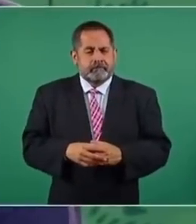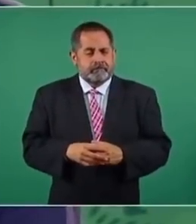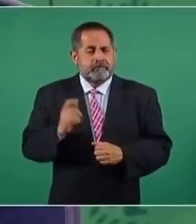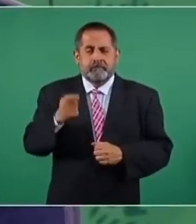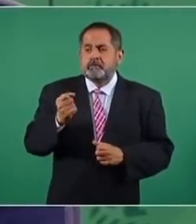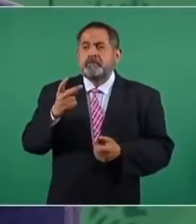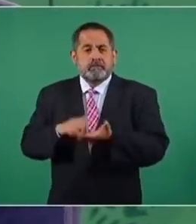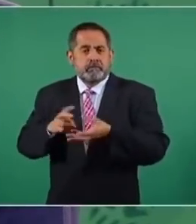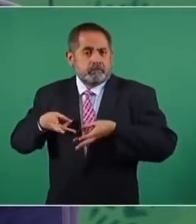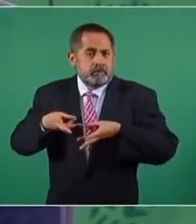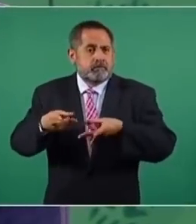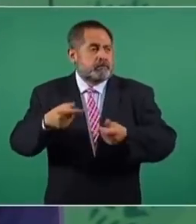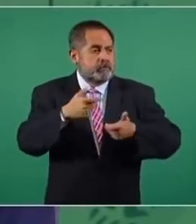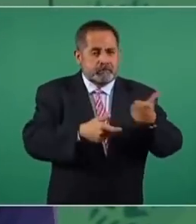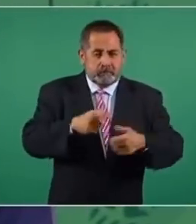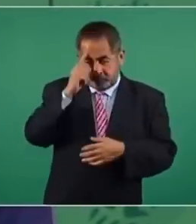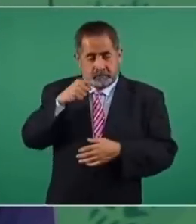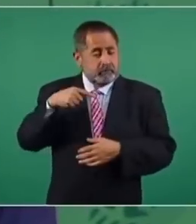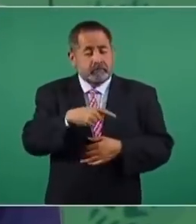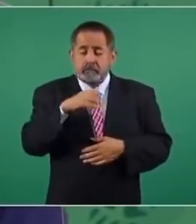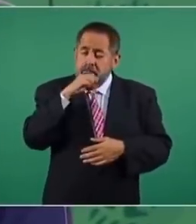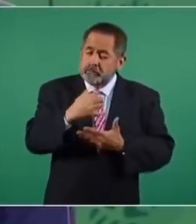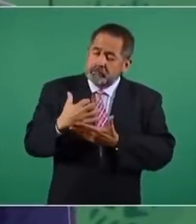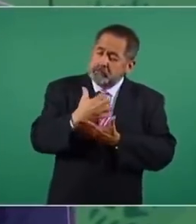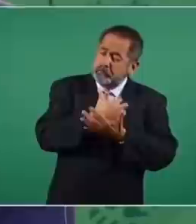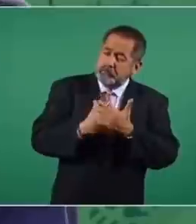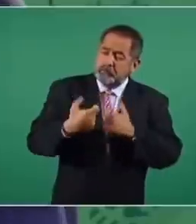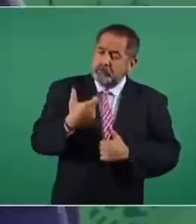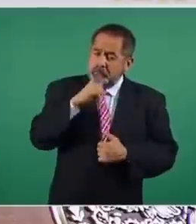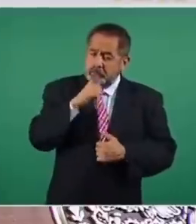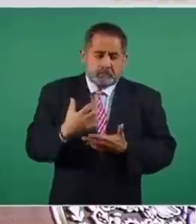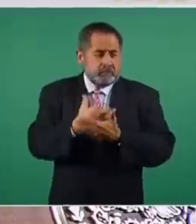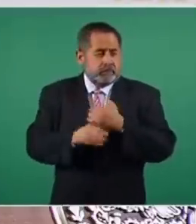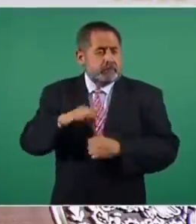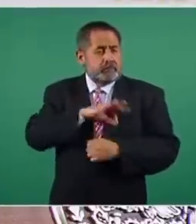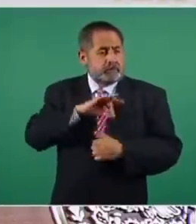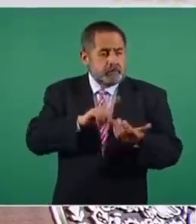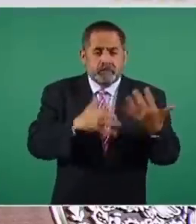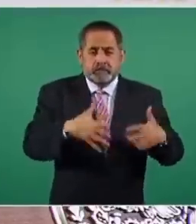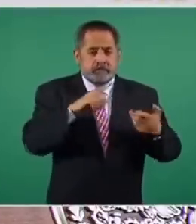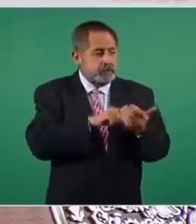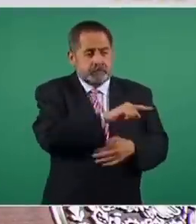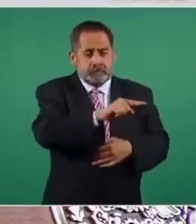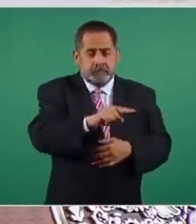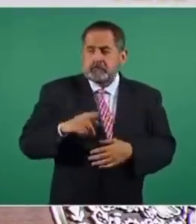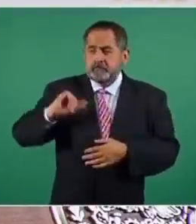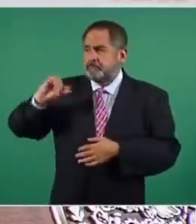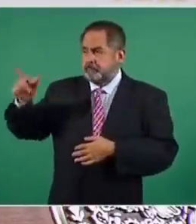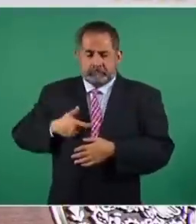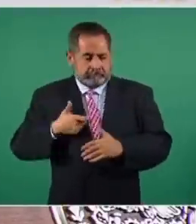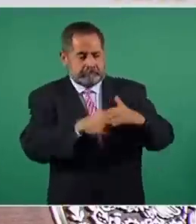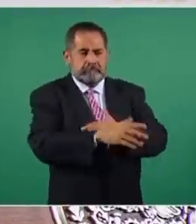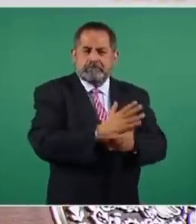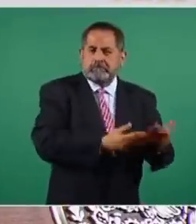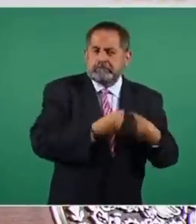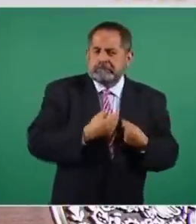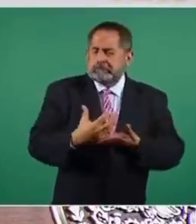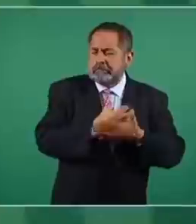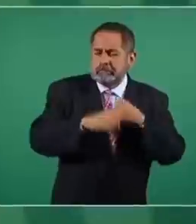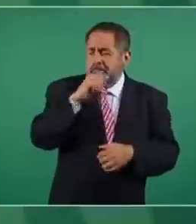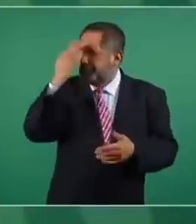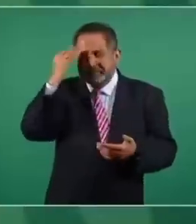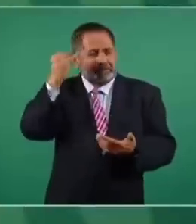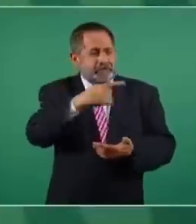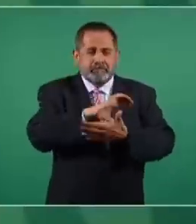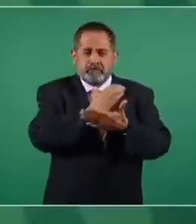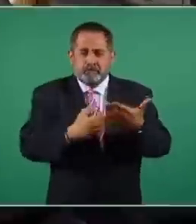costo, porque era un jugoso negocio, tanto de las empresas como de los funcionarios. Imagínense un